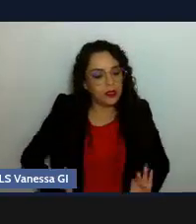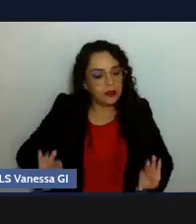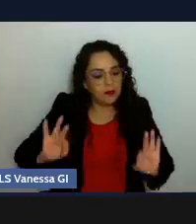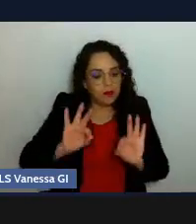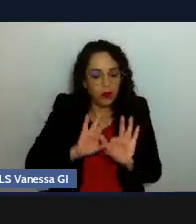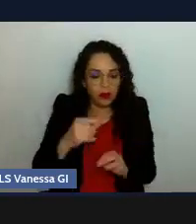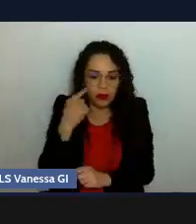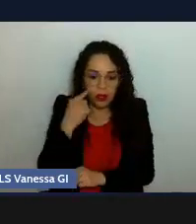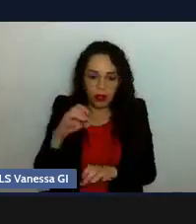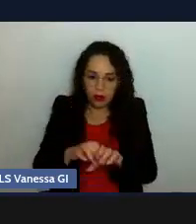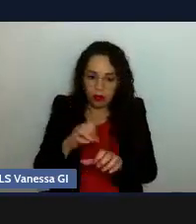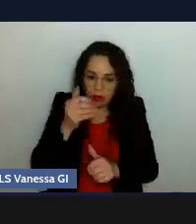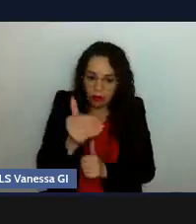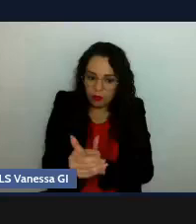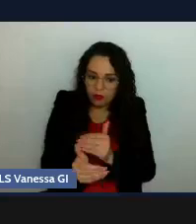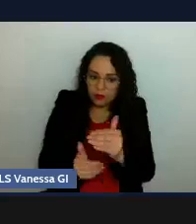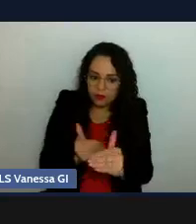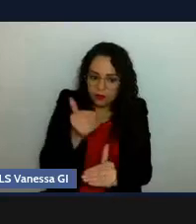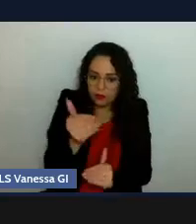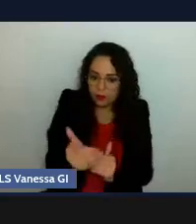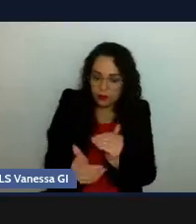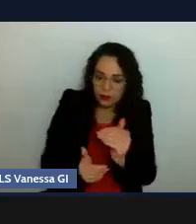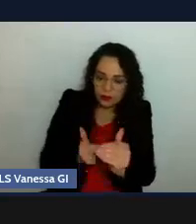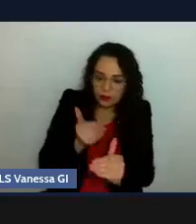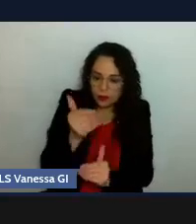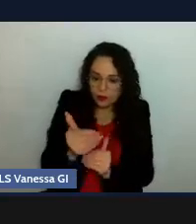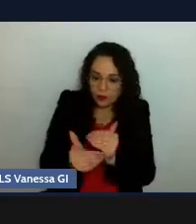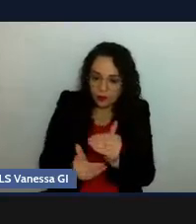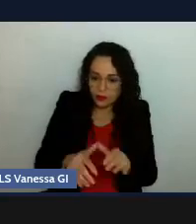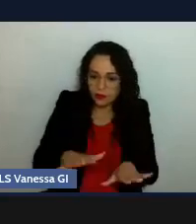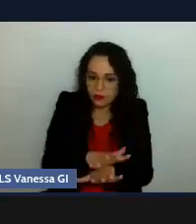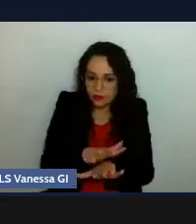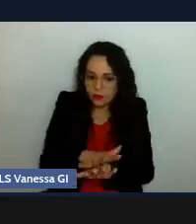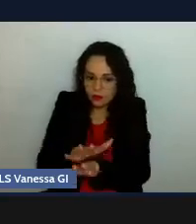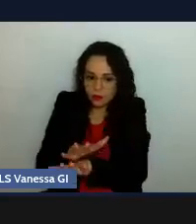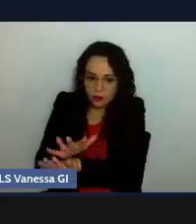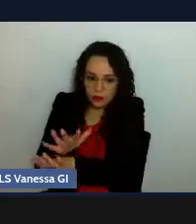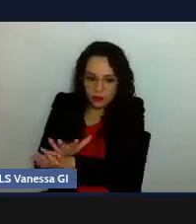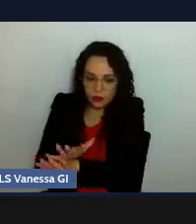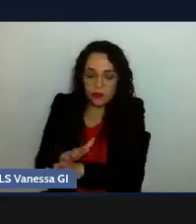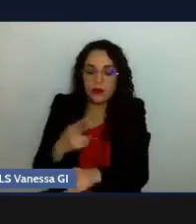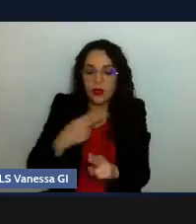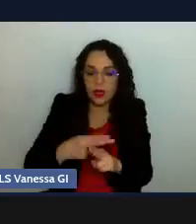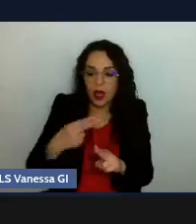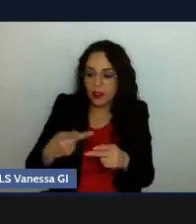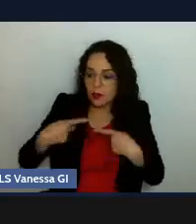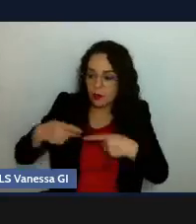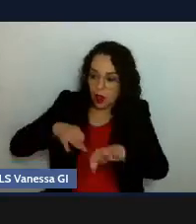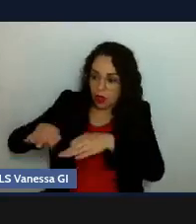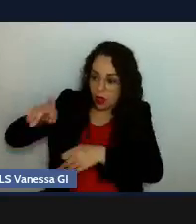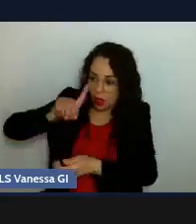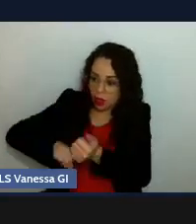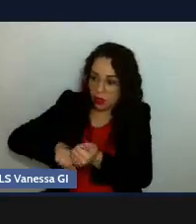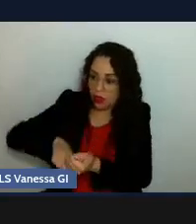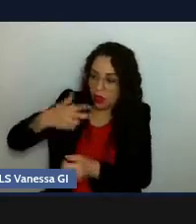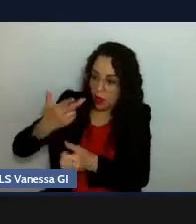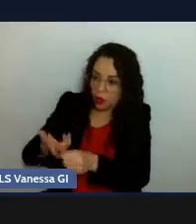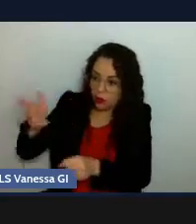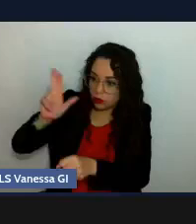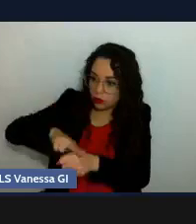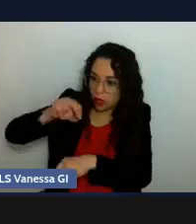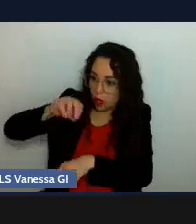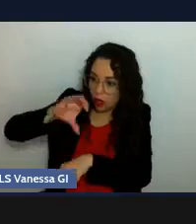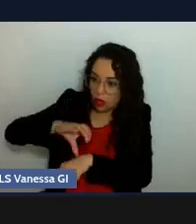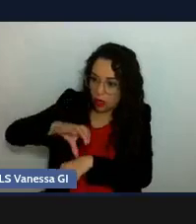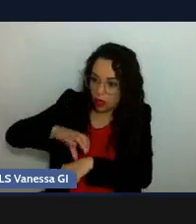incluso con la misma visión de las personas que atienden en los servicios de salud. No es solo medicar, o sea, la salud